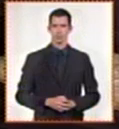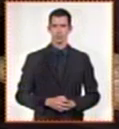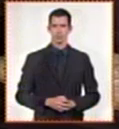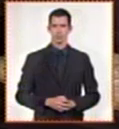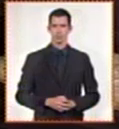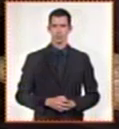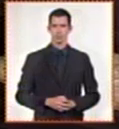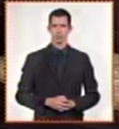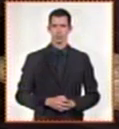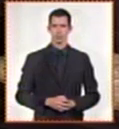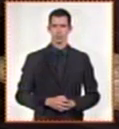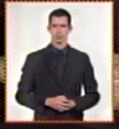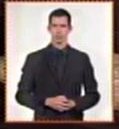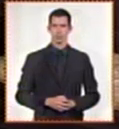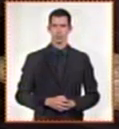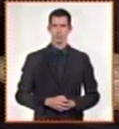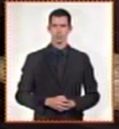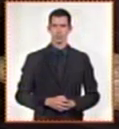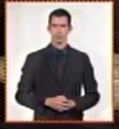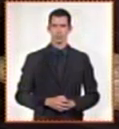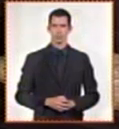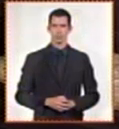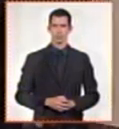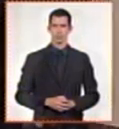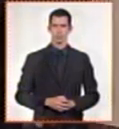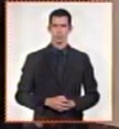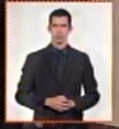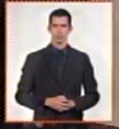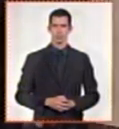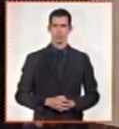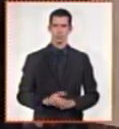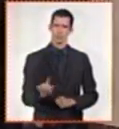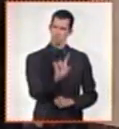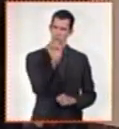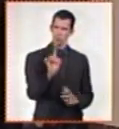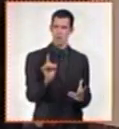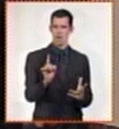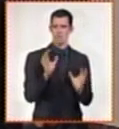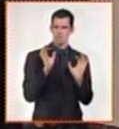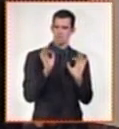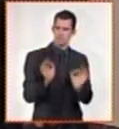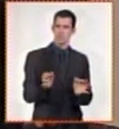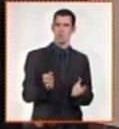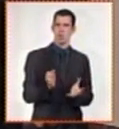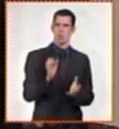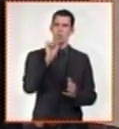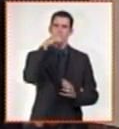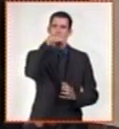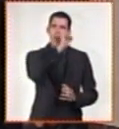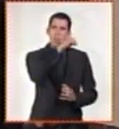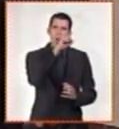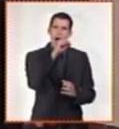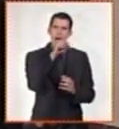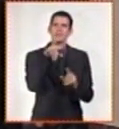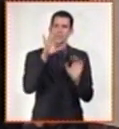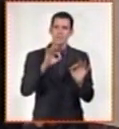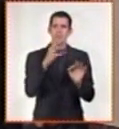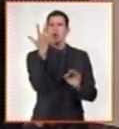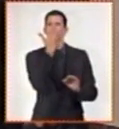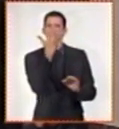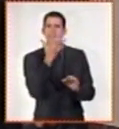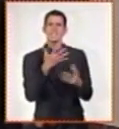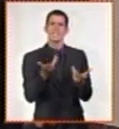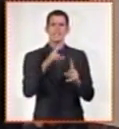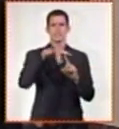para las relaciones bilaterales entre ambos países? Bueno, la cuestión de Taiwán es de interés fundamental para China y es el asunto